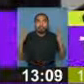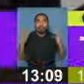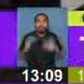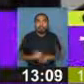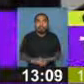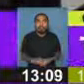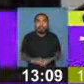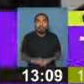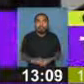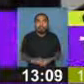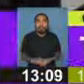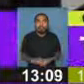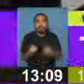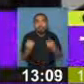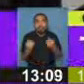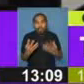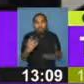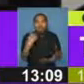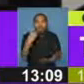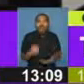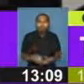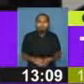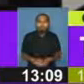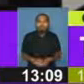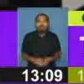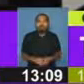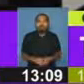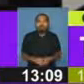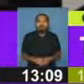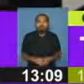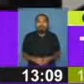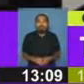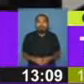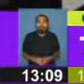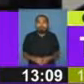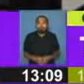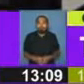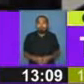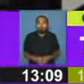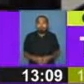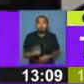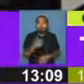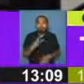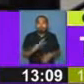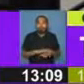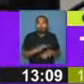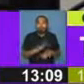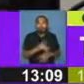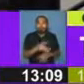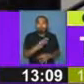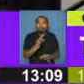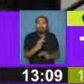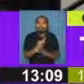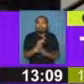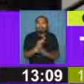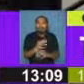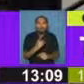muy buenos días señores autoridades escolares